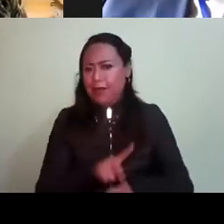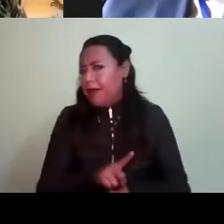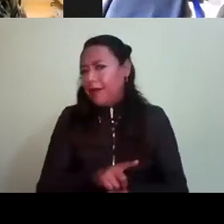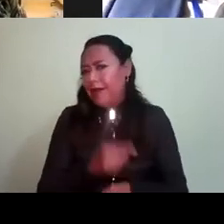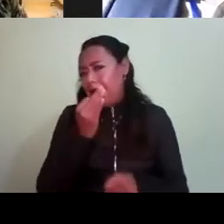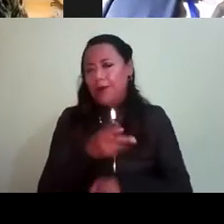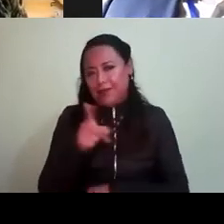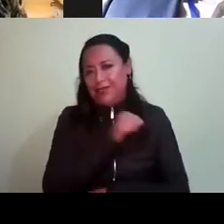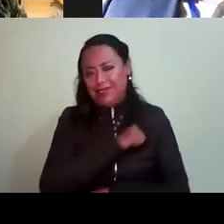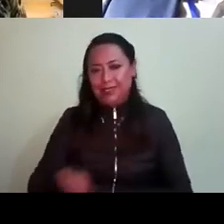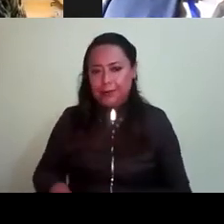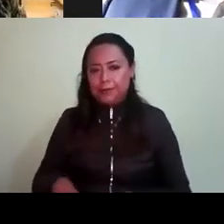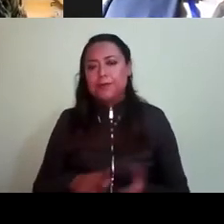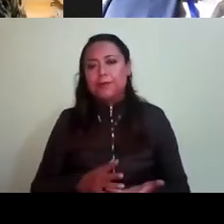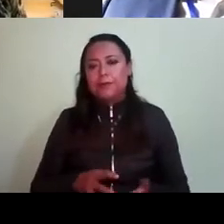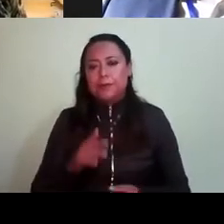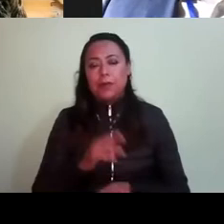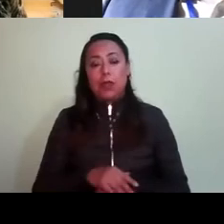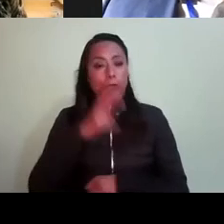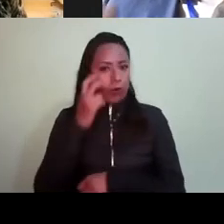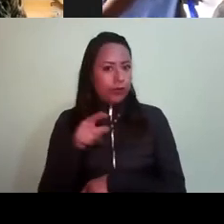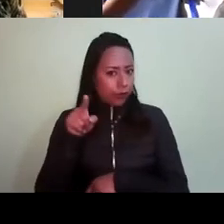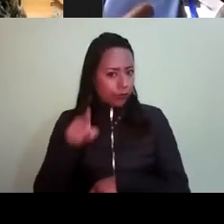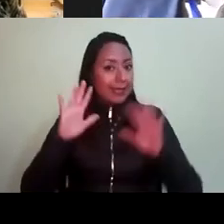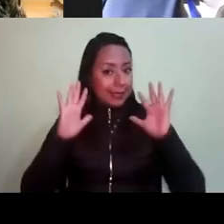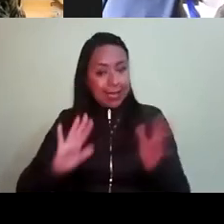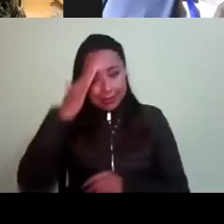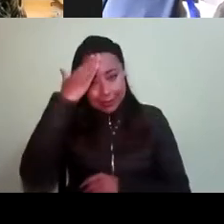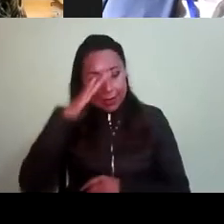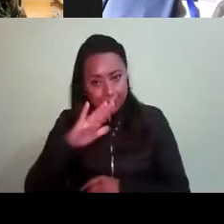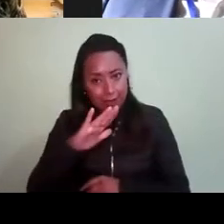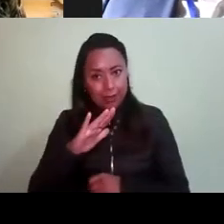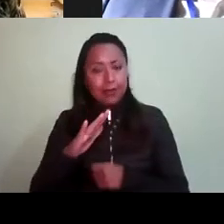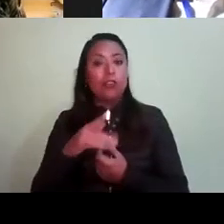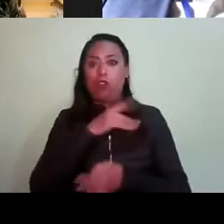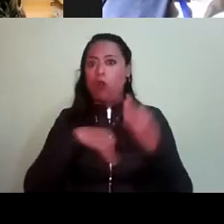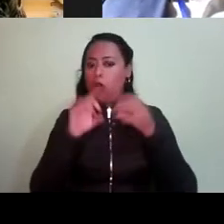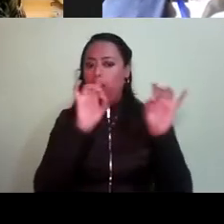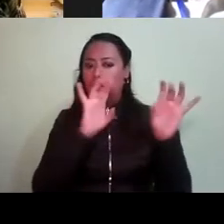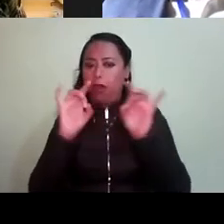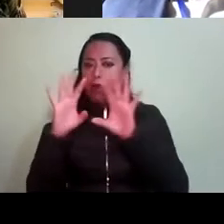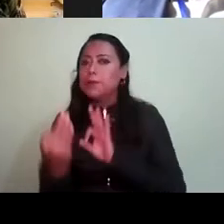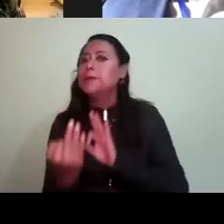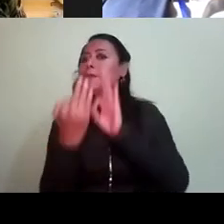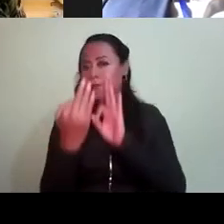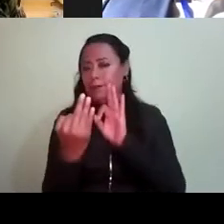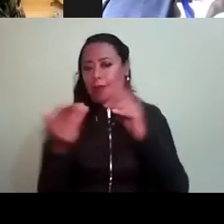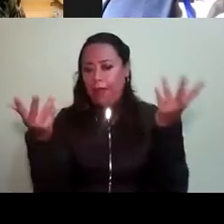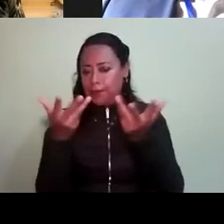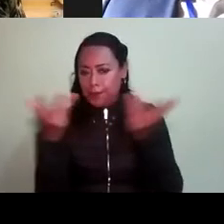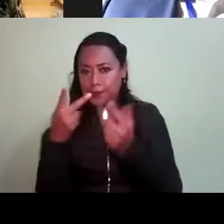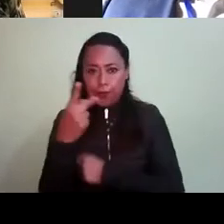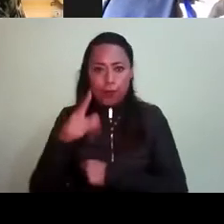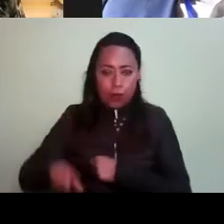Por eso sabía y estaba más que enterada a lo que se enfrentaba y a las acciones de gobierno que tendría